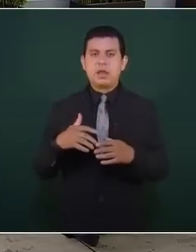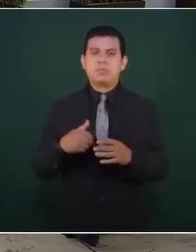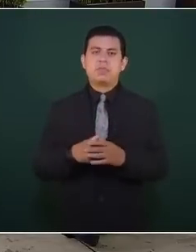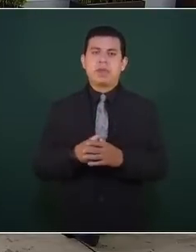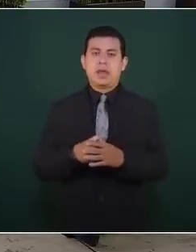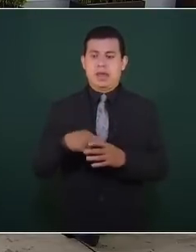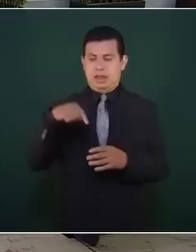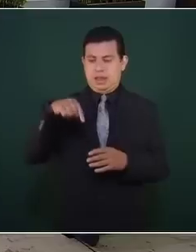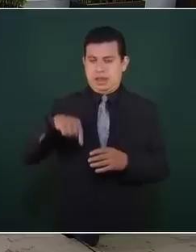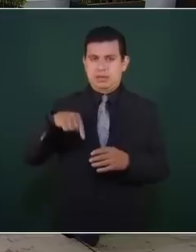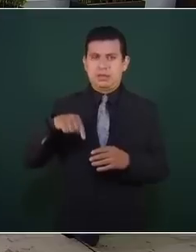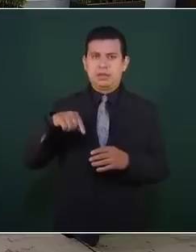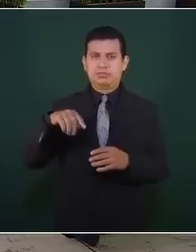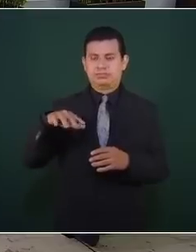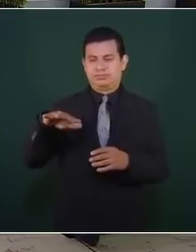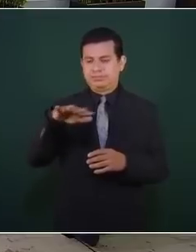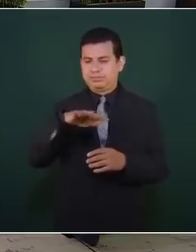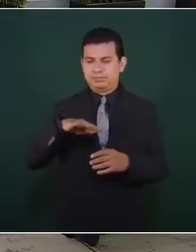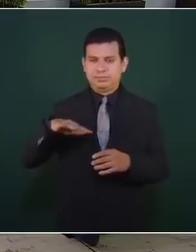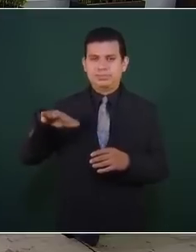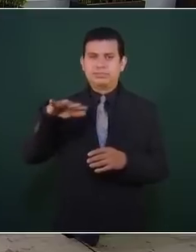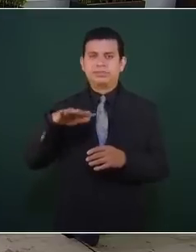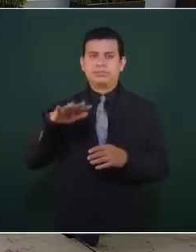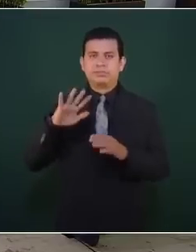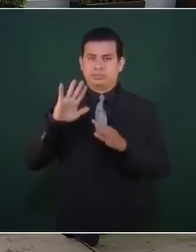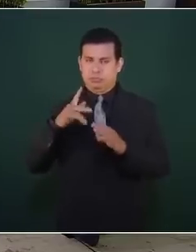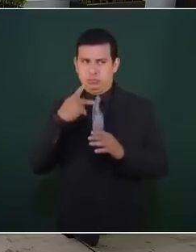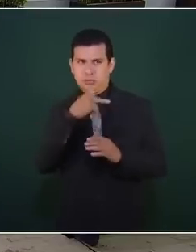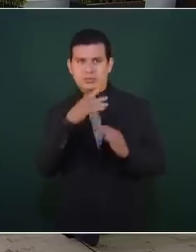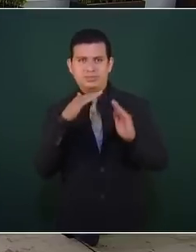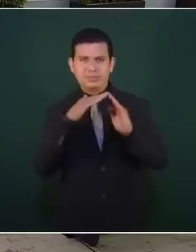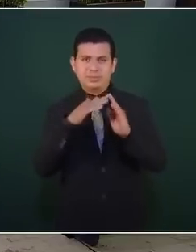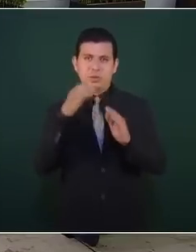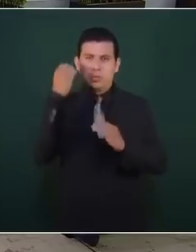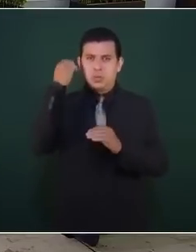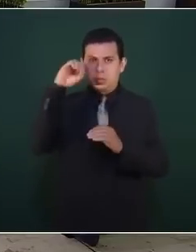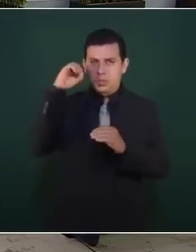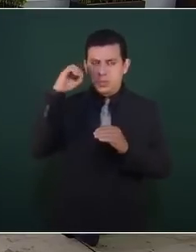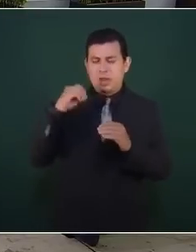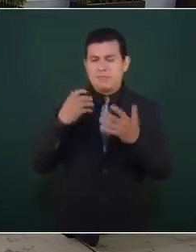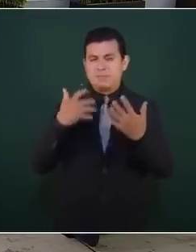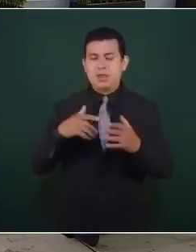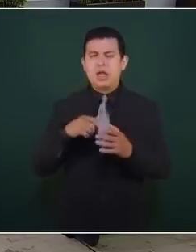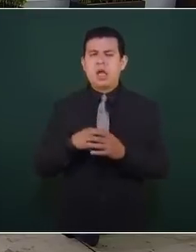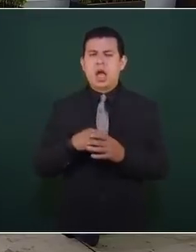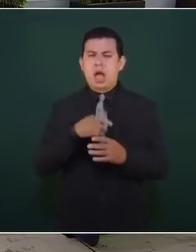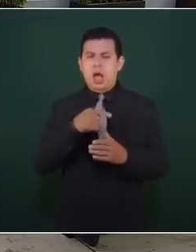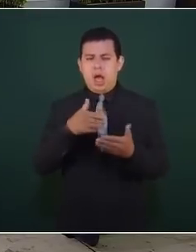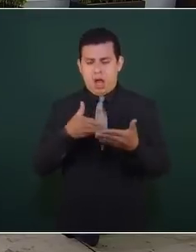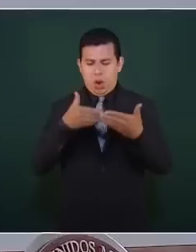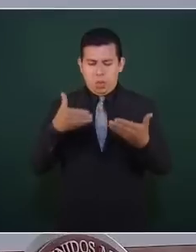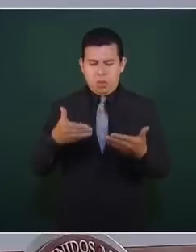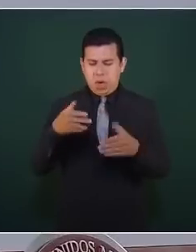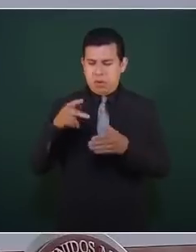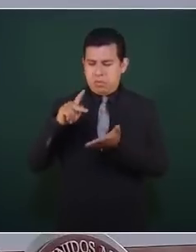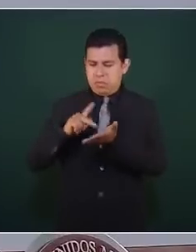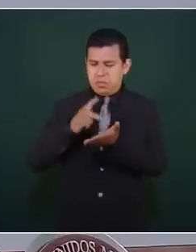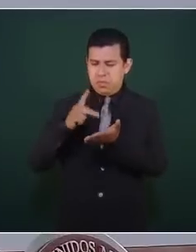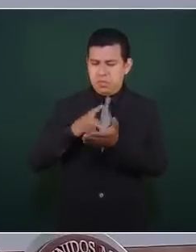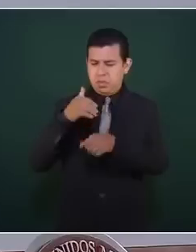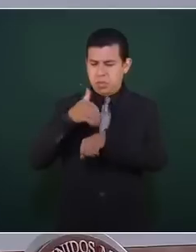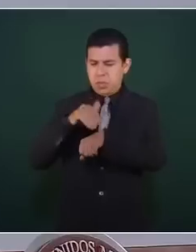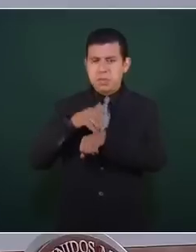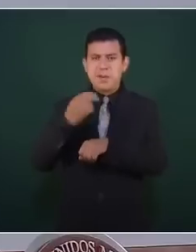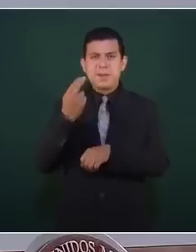tierra, que es Oaxaca. Esta es su visita número